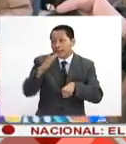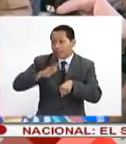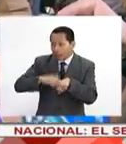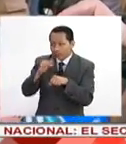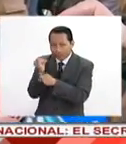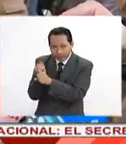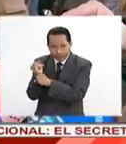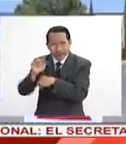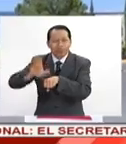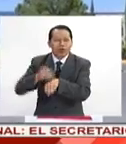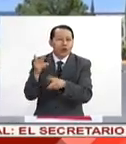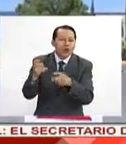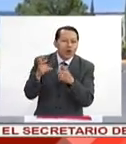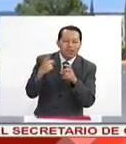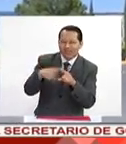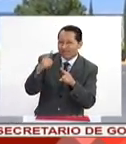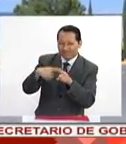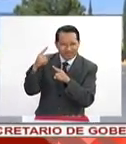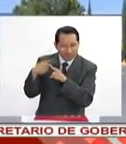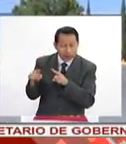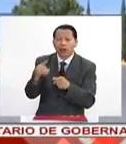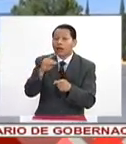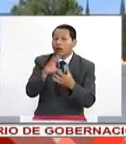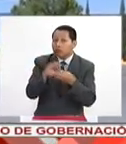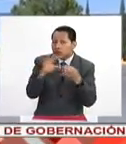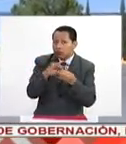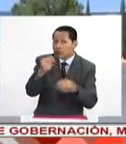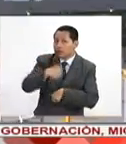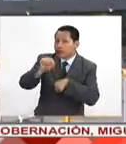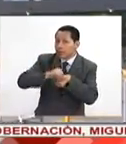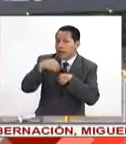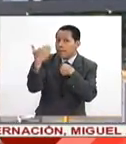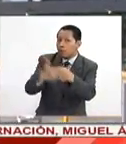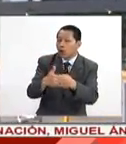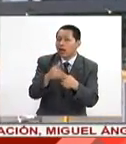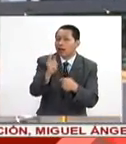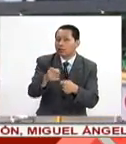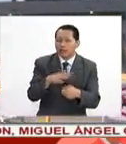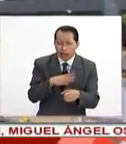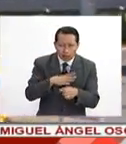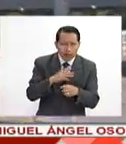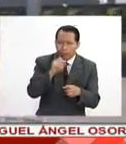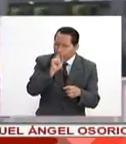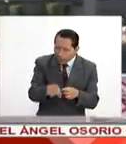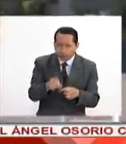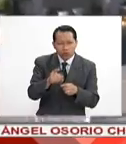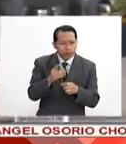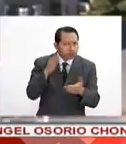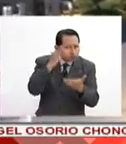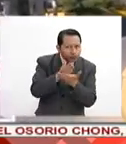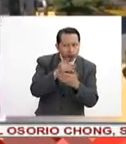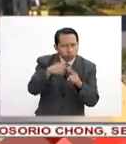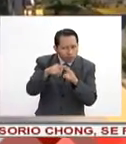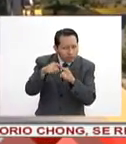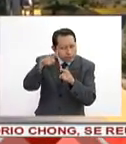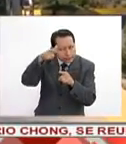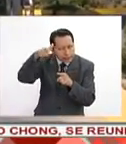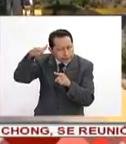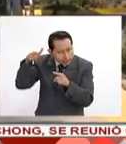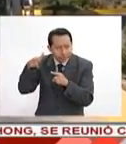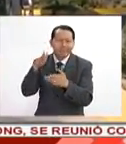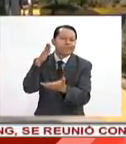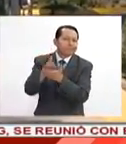tráfico ilegal de combustible en este estado. Puntualizó que la semana próxima será otro operativo en establecimientos que ya se tiene en la mira.